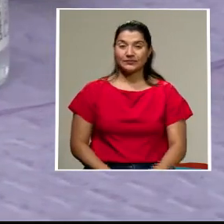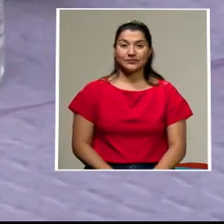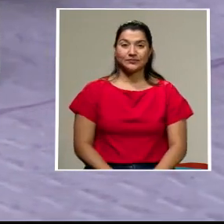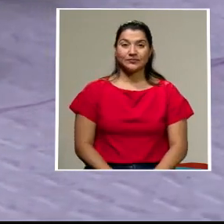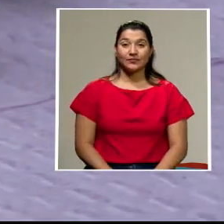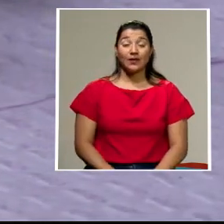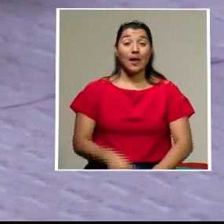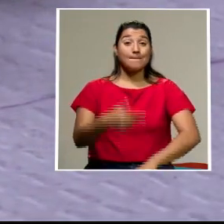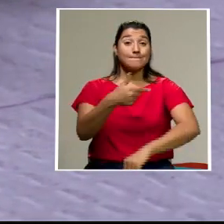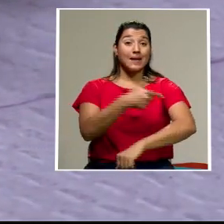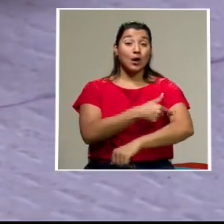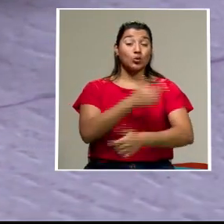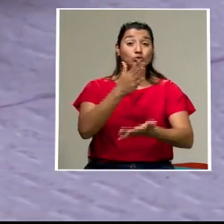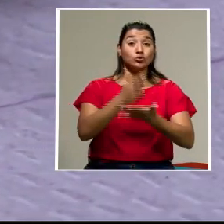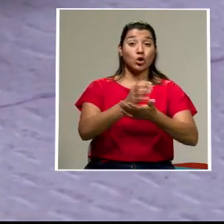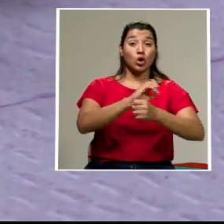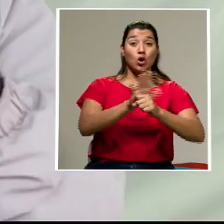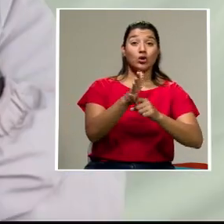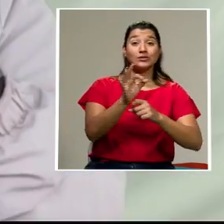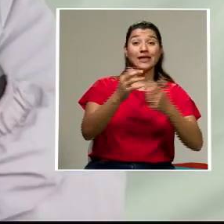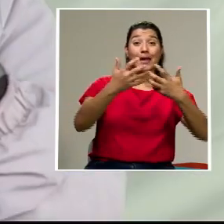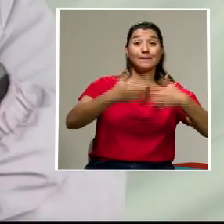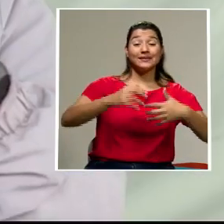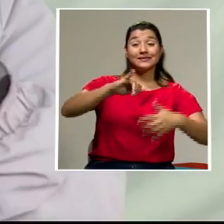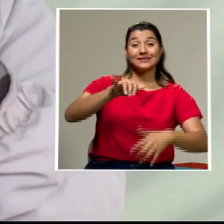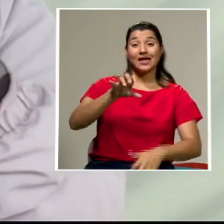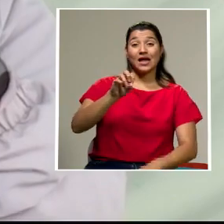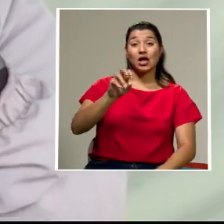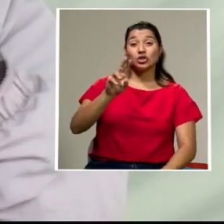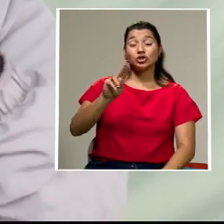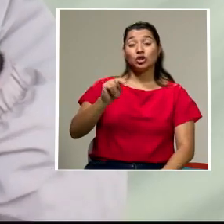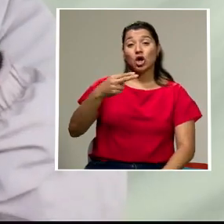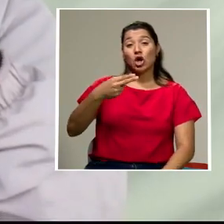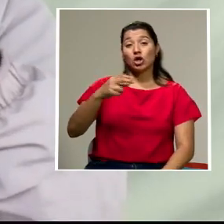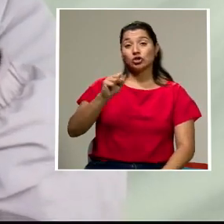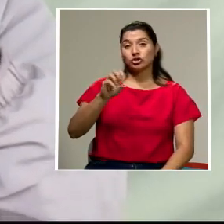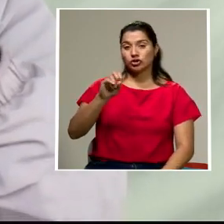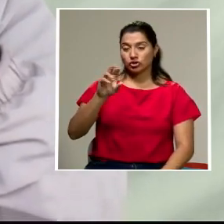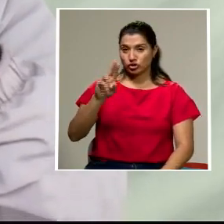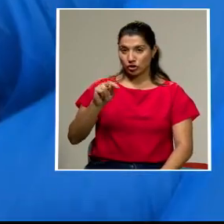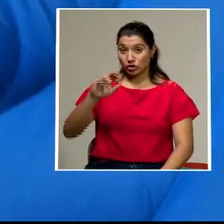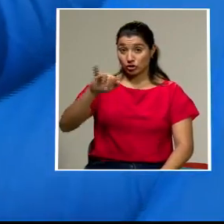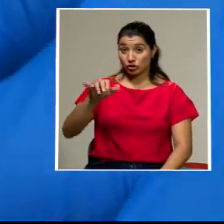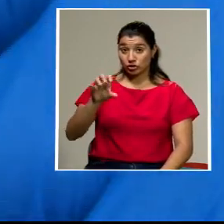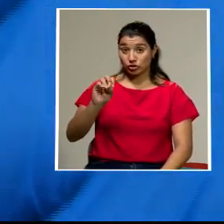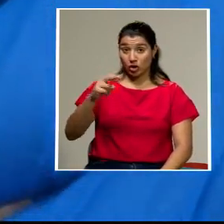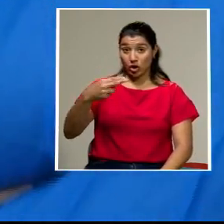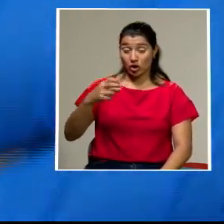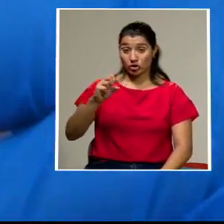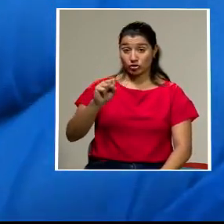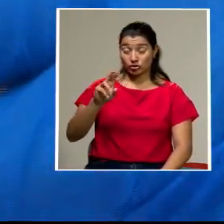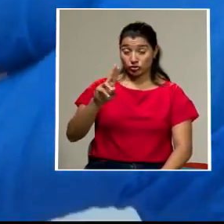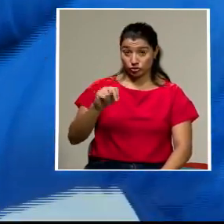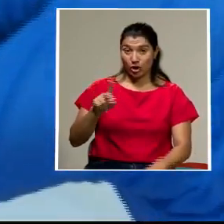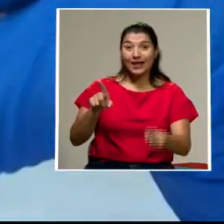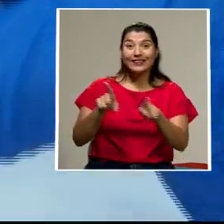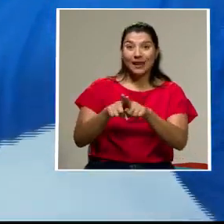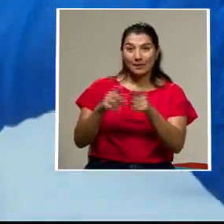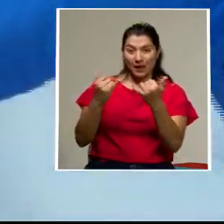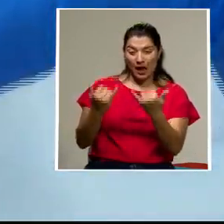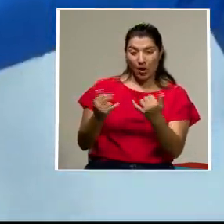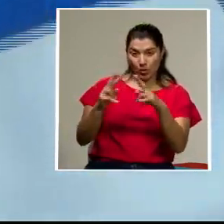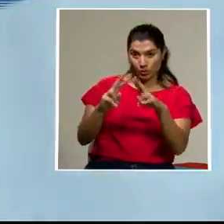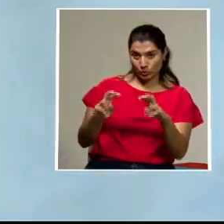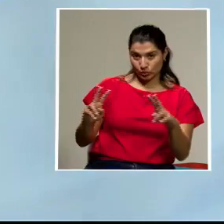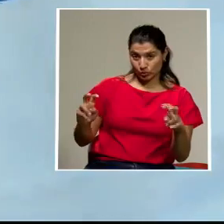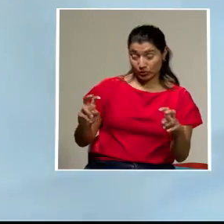La vacuna contra el coronavirus de Johnson & Johnson también en la mira de la Unión Europea. El regulador de medicamentos del bloque